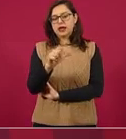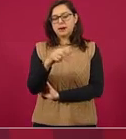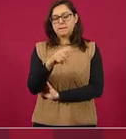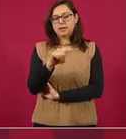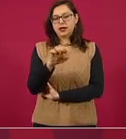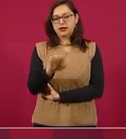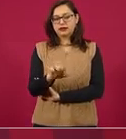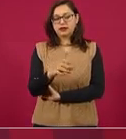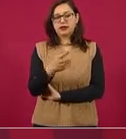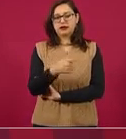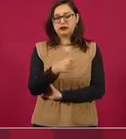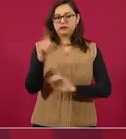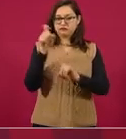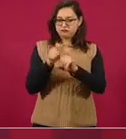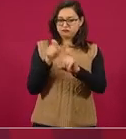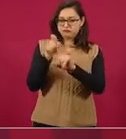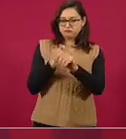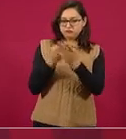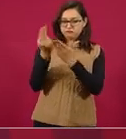que hacía caricaturas